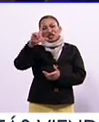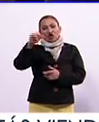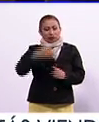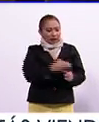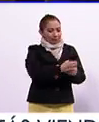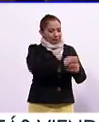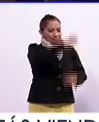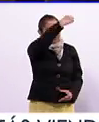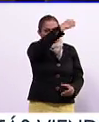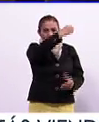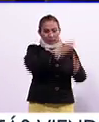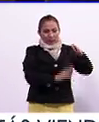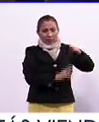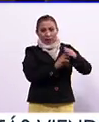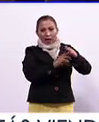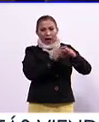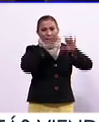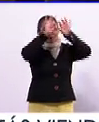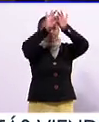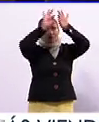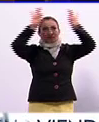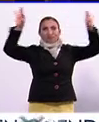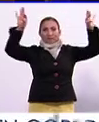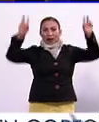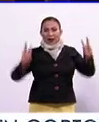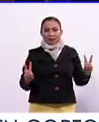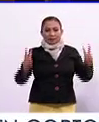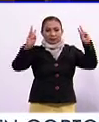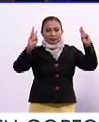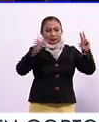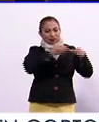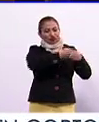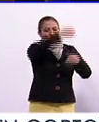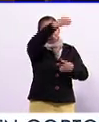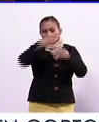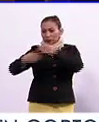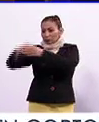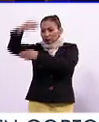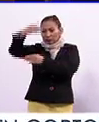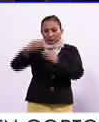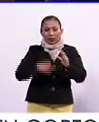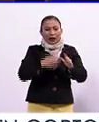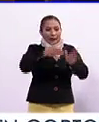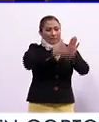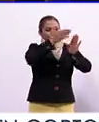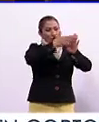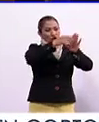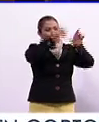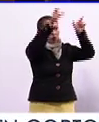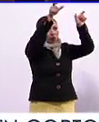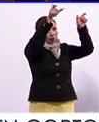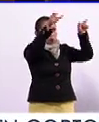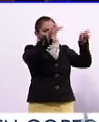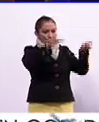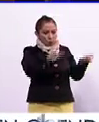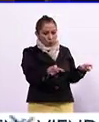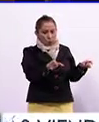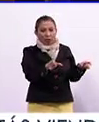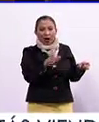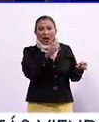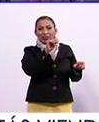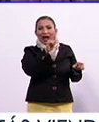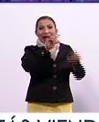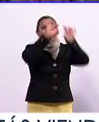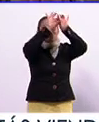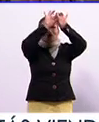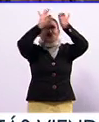en un muro que se ponen las dalas horizontales y los castillos, que casi siempre se hace el muro, se deja el hueco y se cuela después la dala